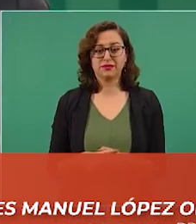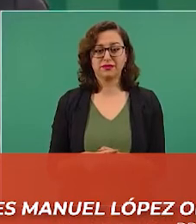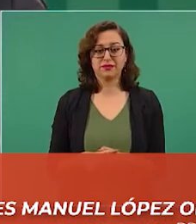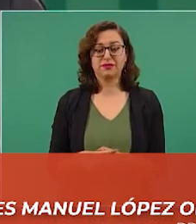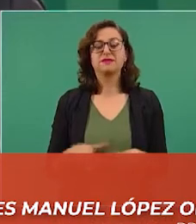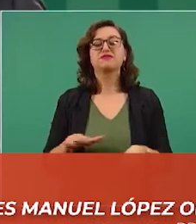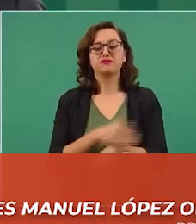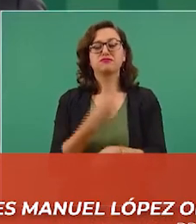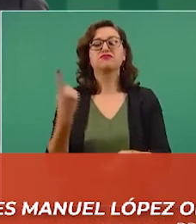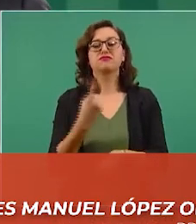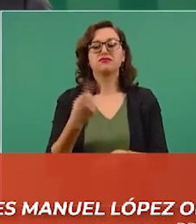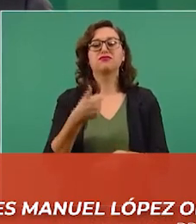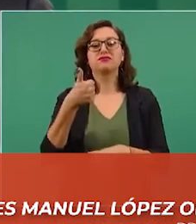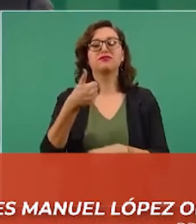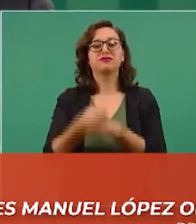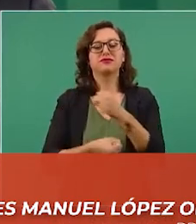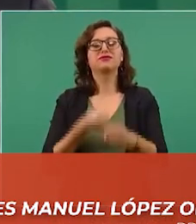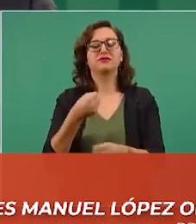Porque